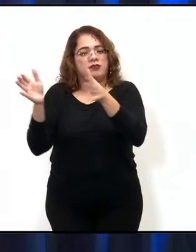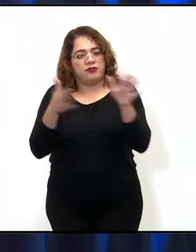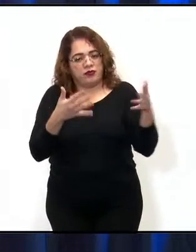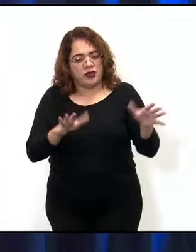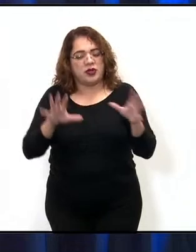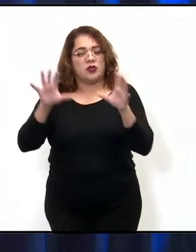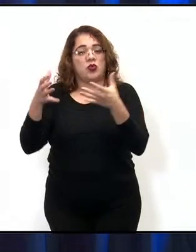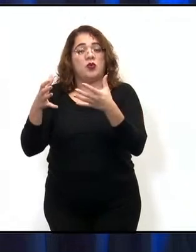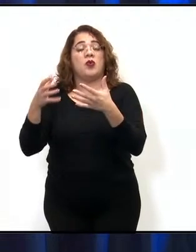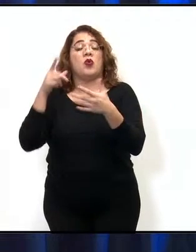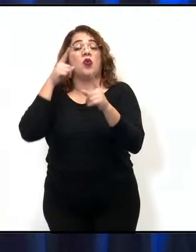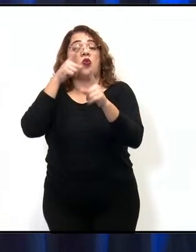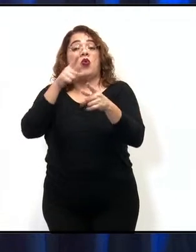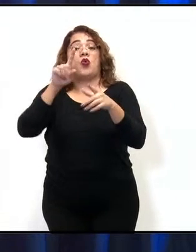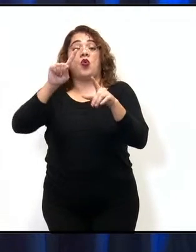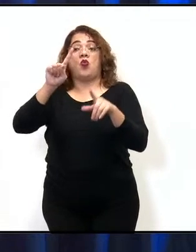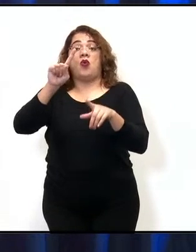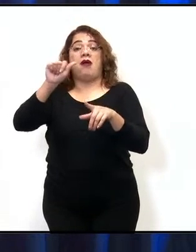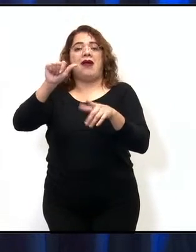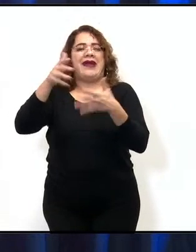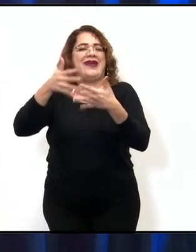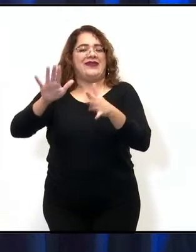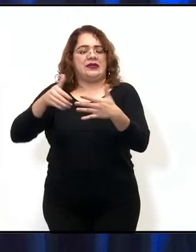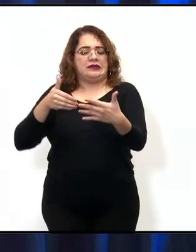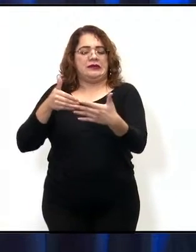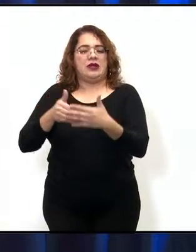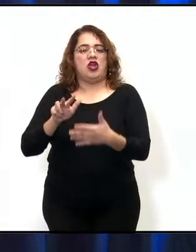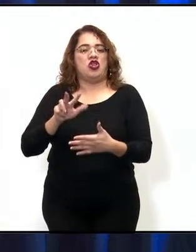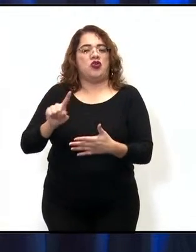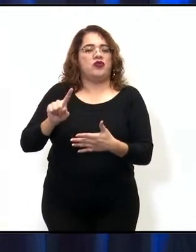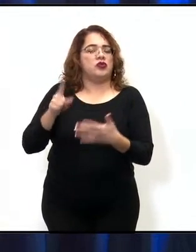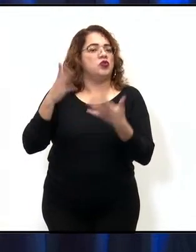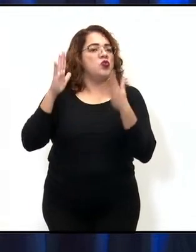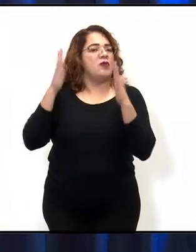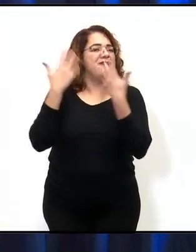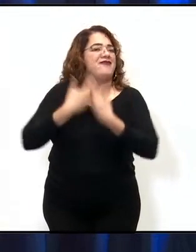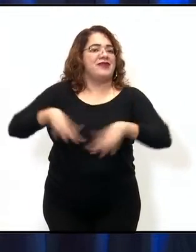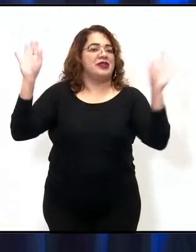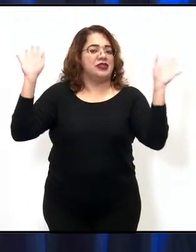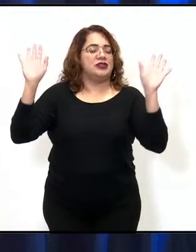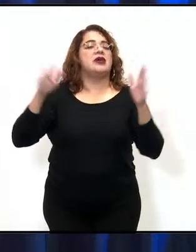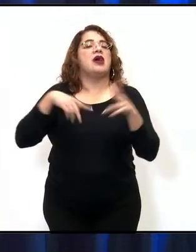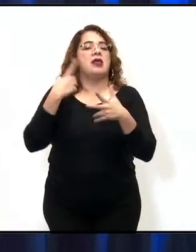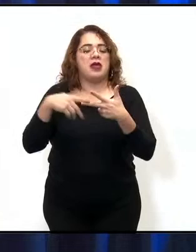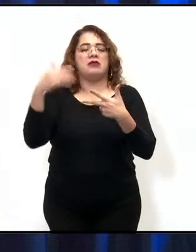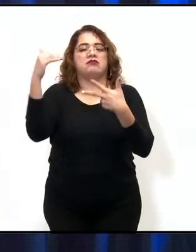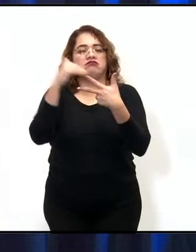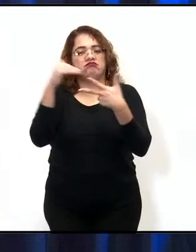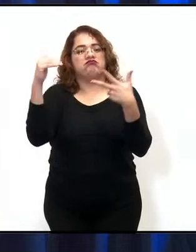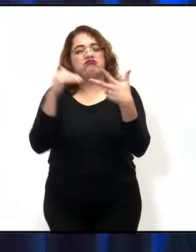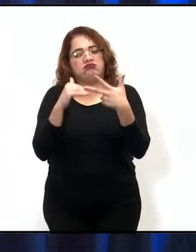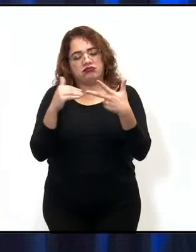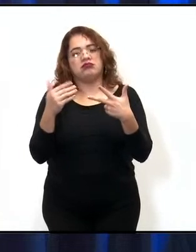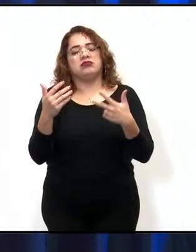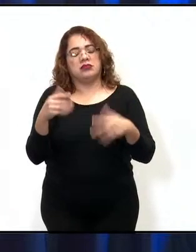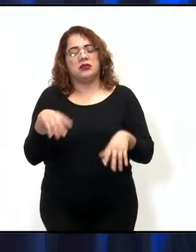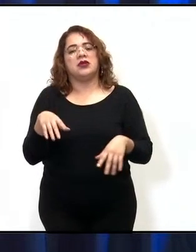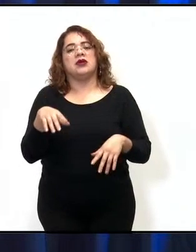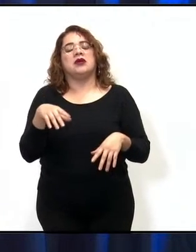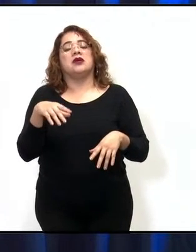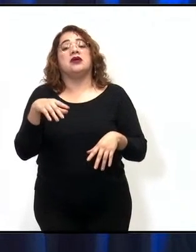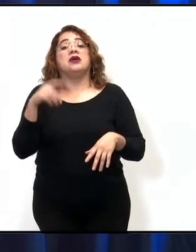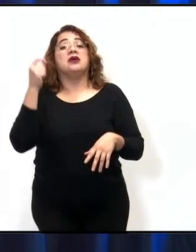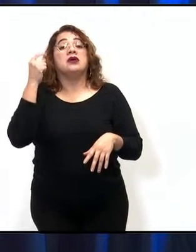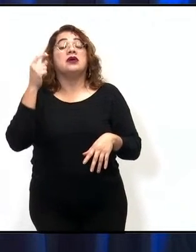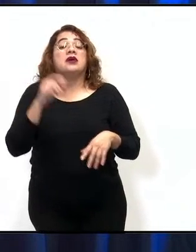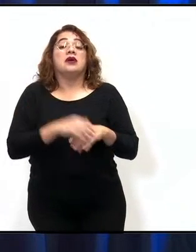a un tiempo cuando va a estar disponible para el público en general. Incluso con algunas personas que se vacunen durante